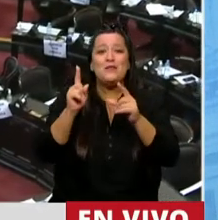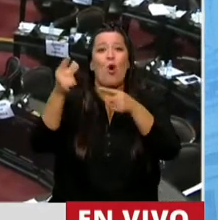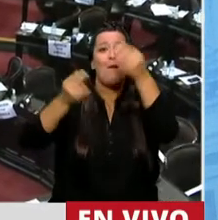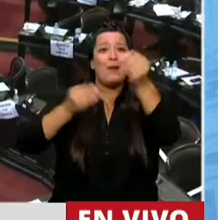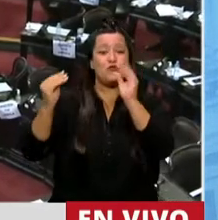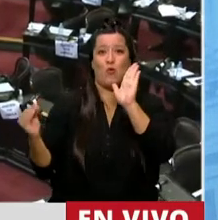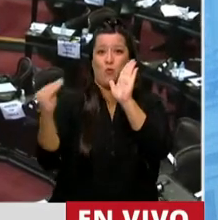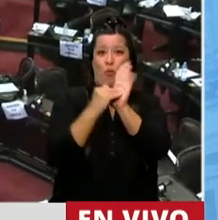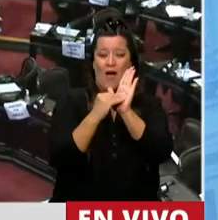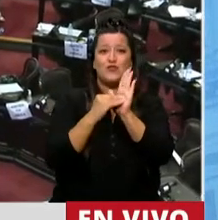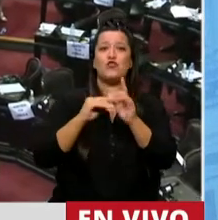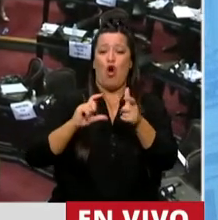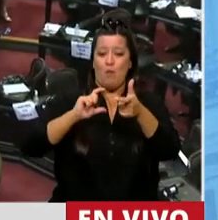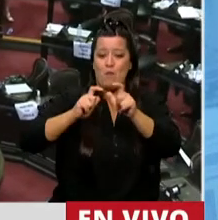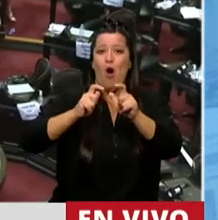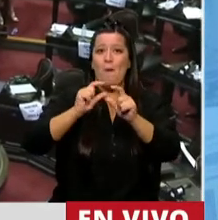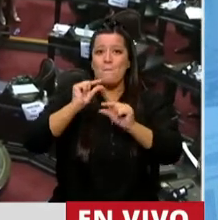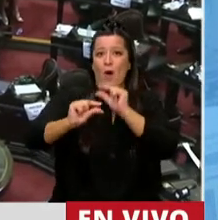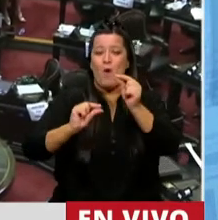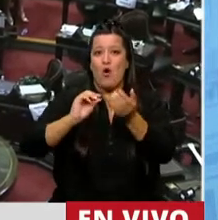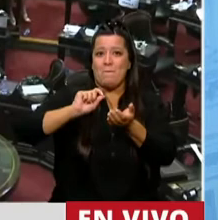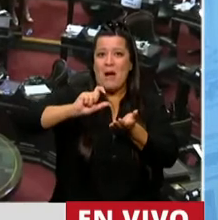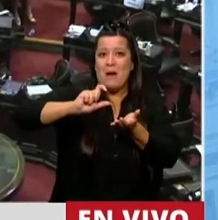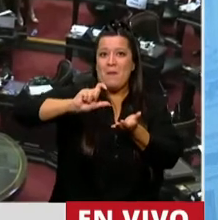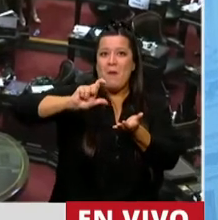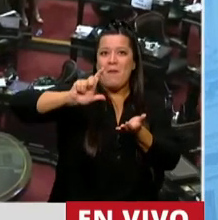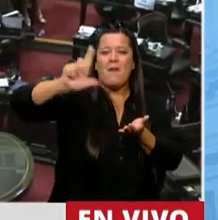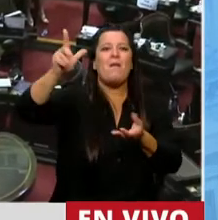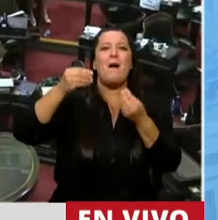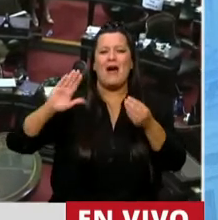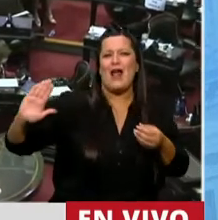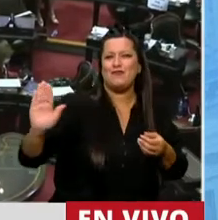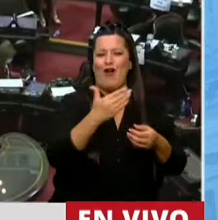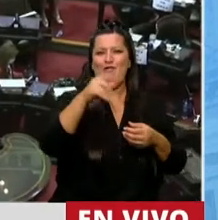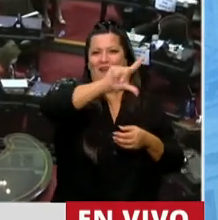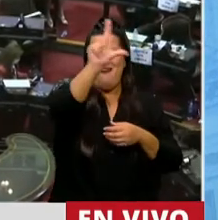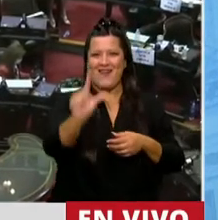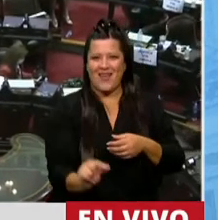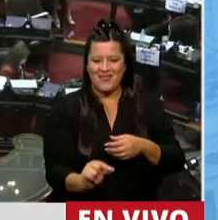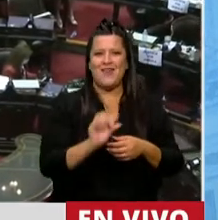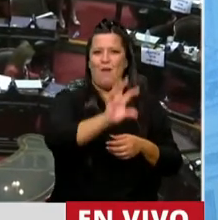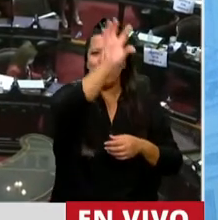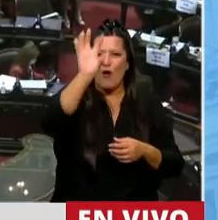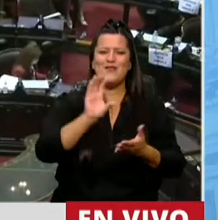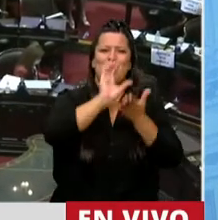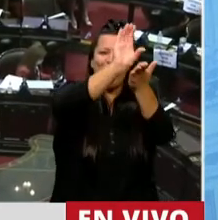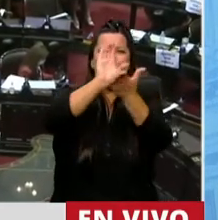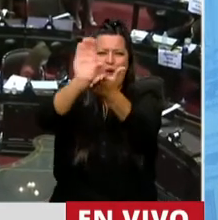presupuesto que se va a ir incrementando pueda llegar a todas las jurisdicciones de nuestro país,